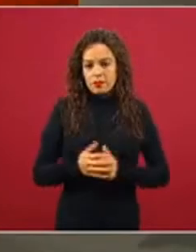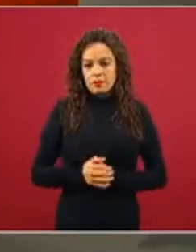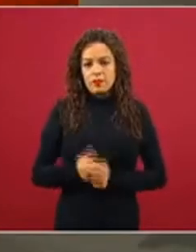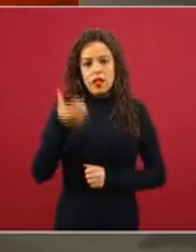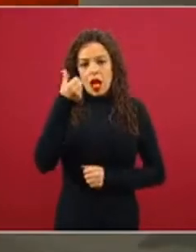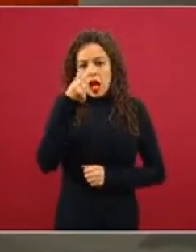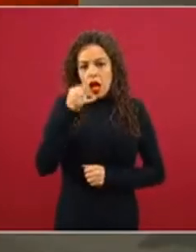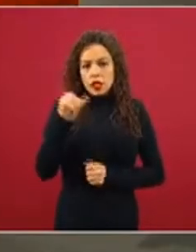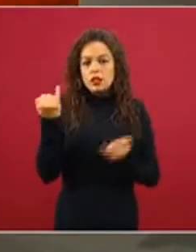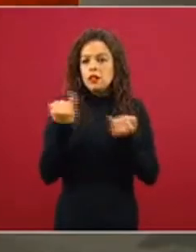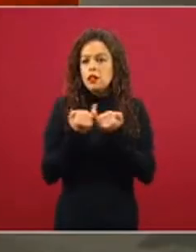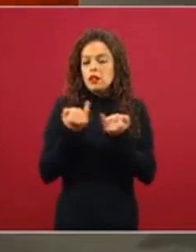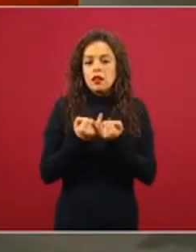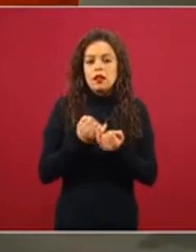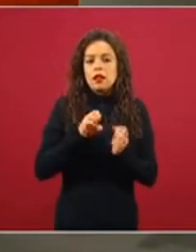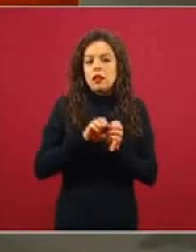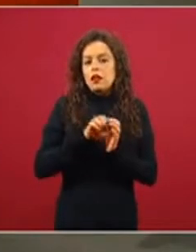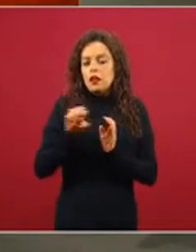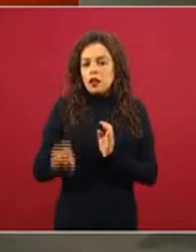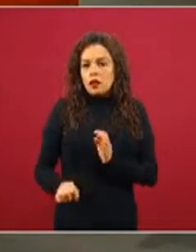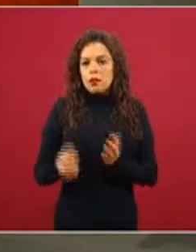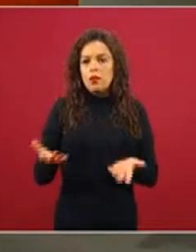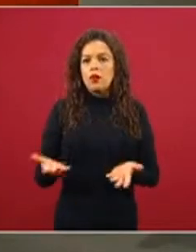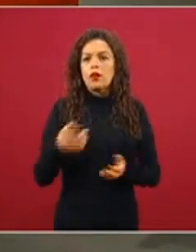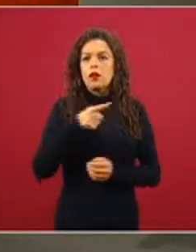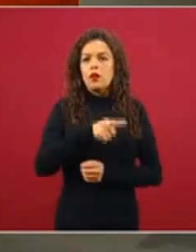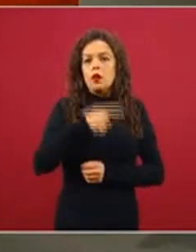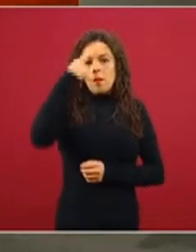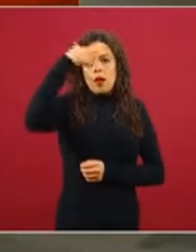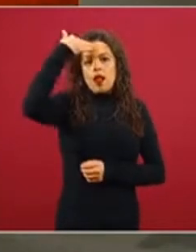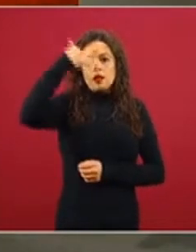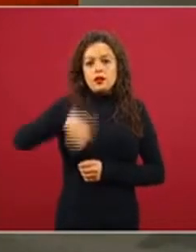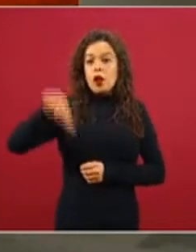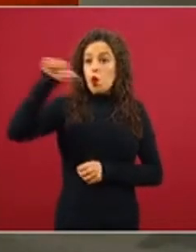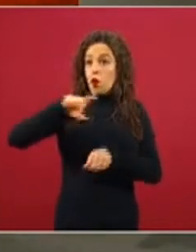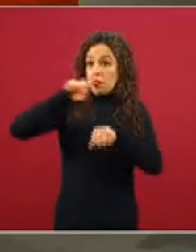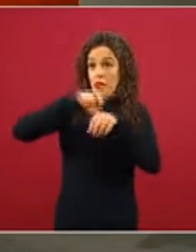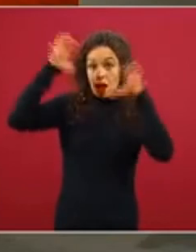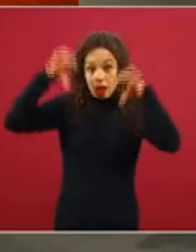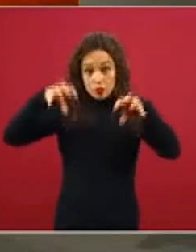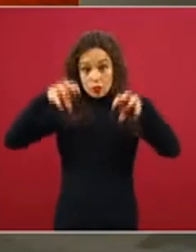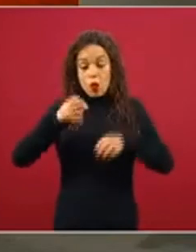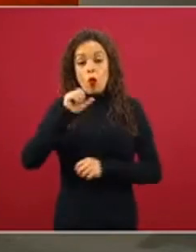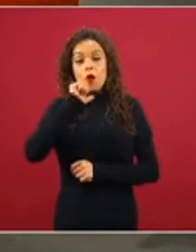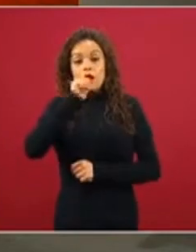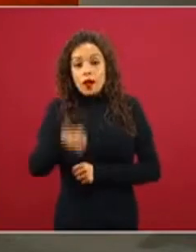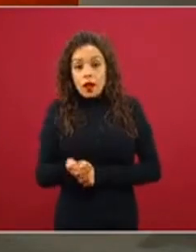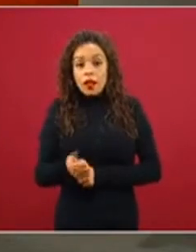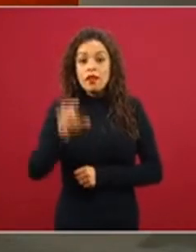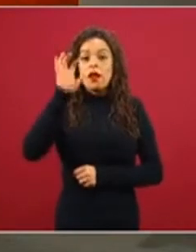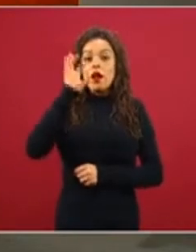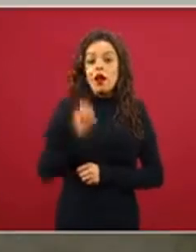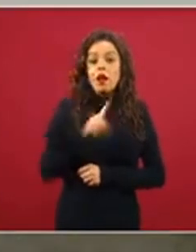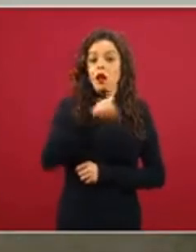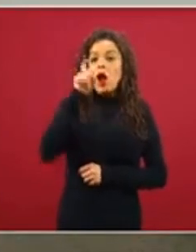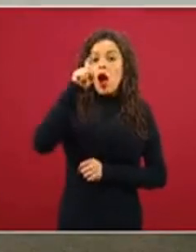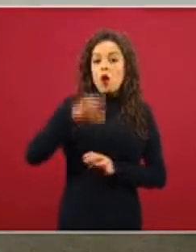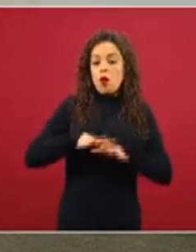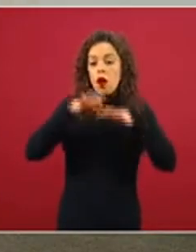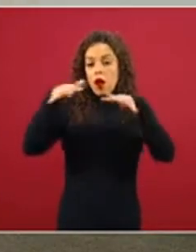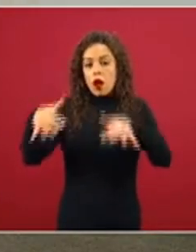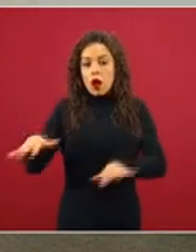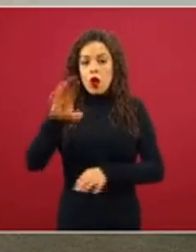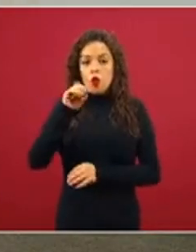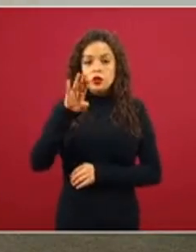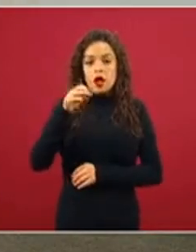del clima, la predicción del calentamiento global, la predicción de la temperatura de los océanos,